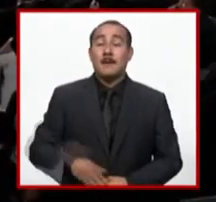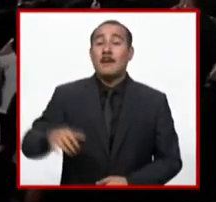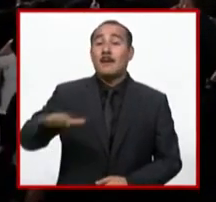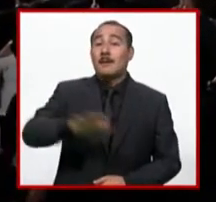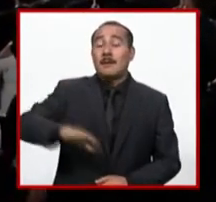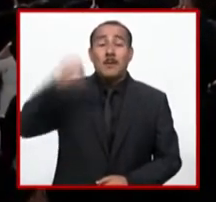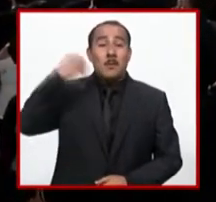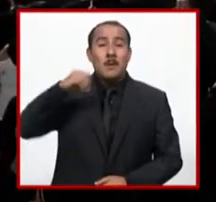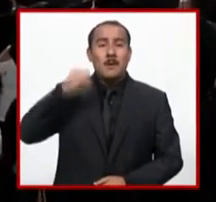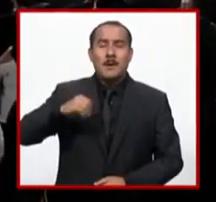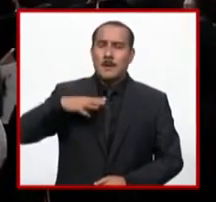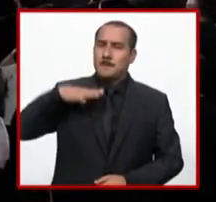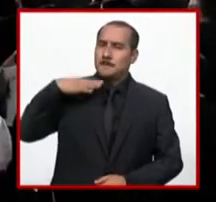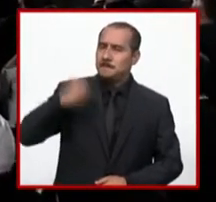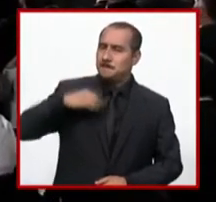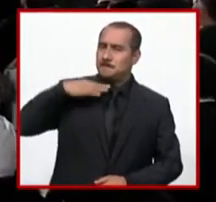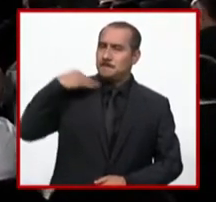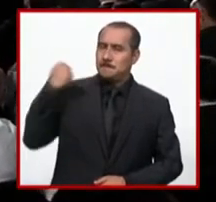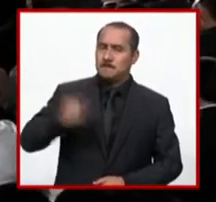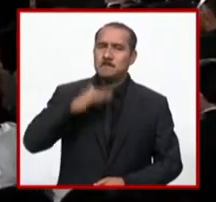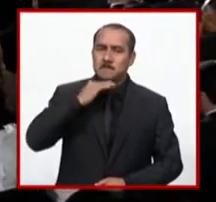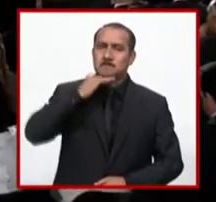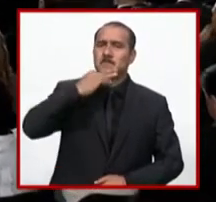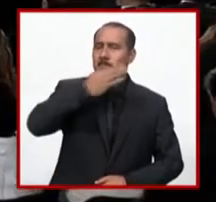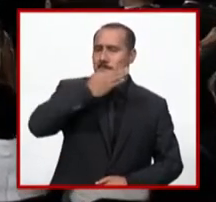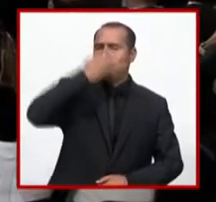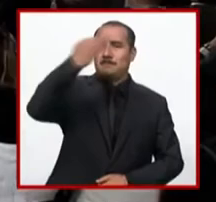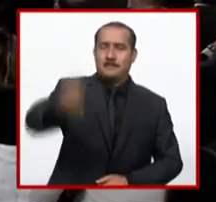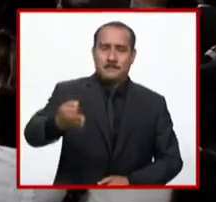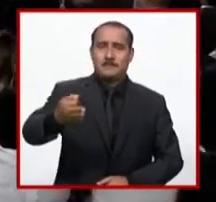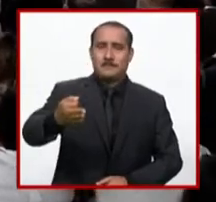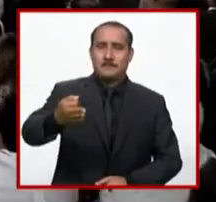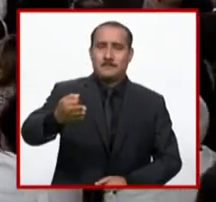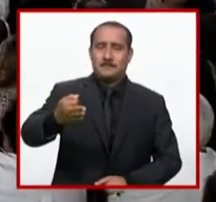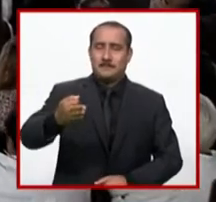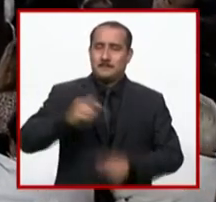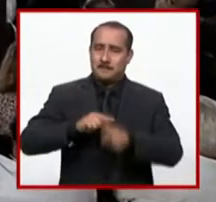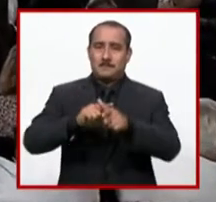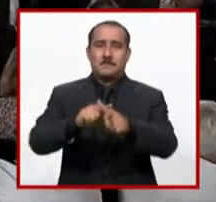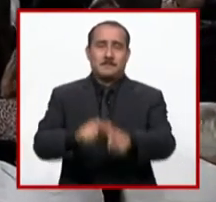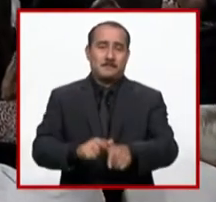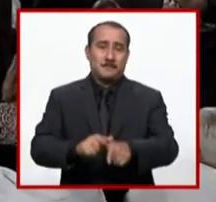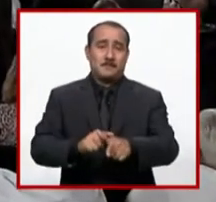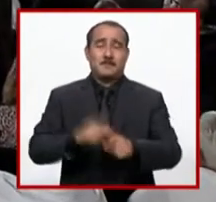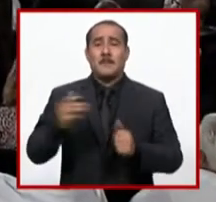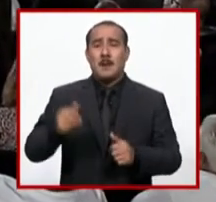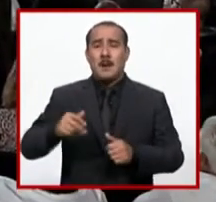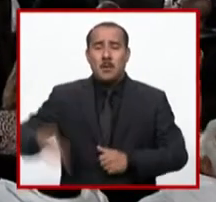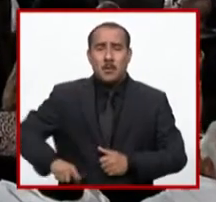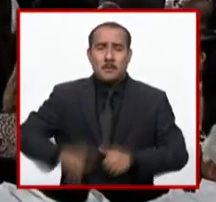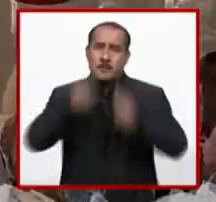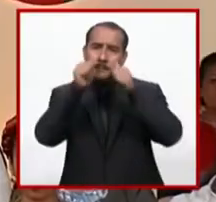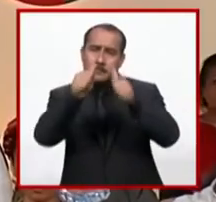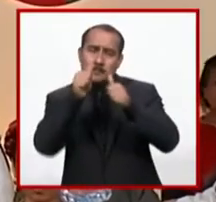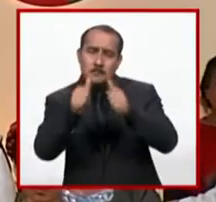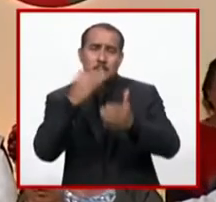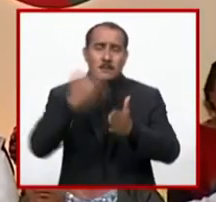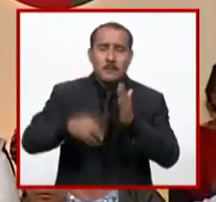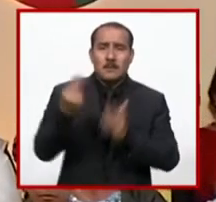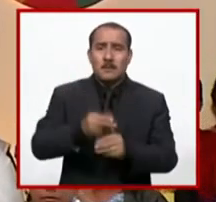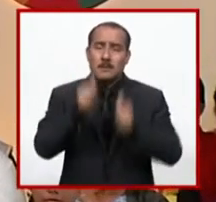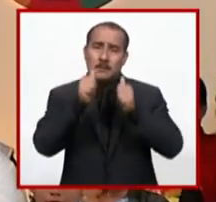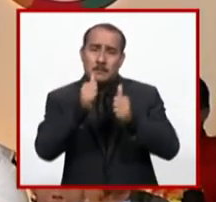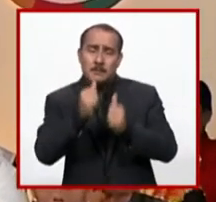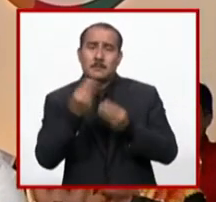agenda, seguirá levantando la voz y seguirá innovando con este tipo de políticas públicas para también decir